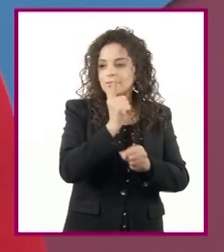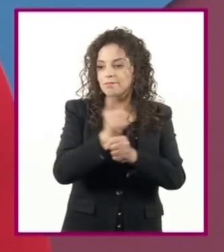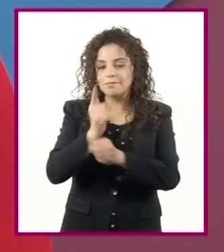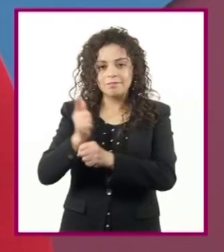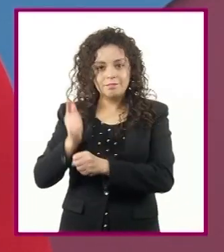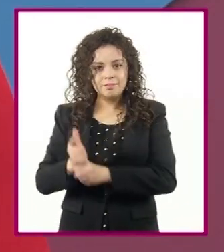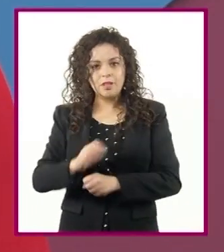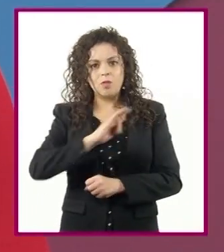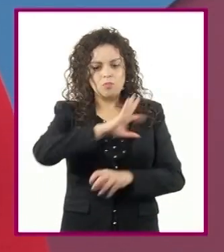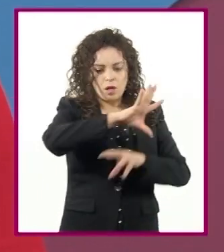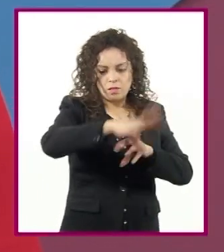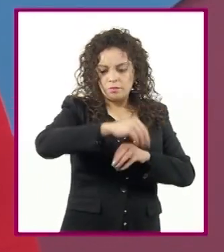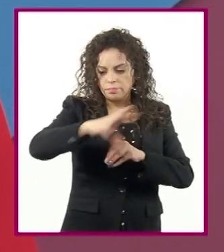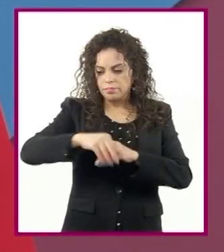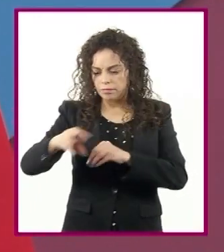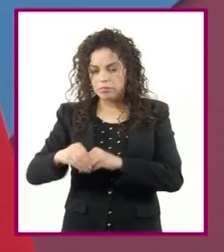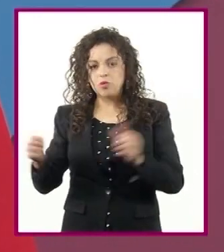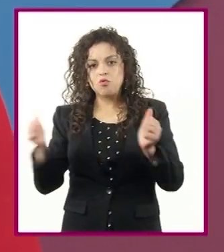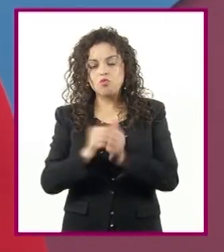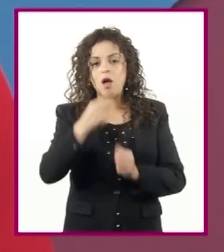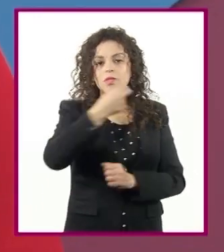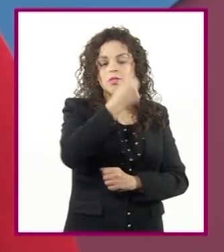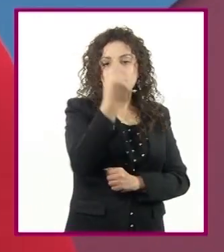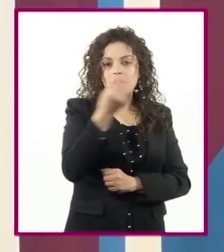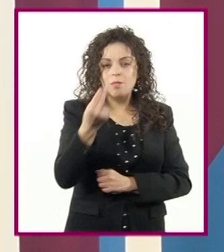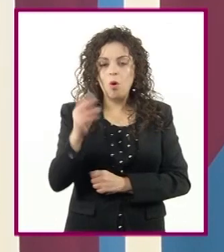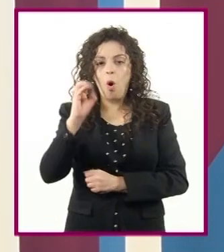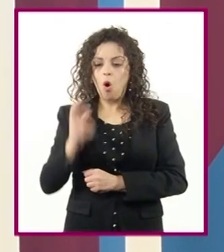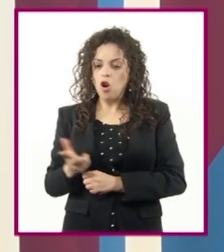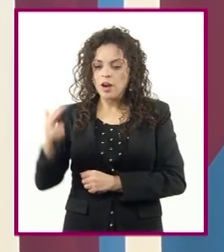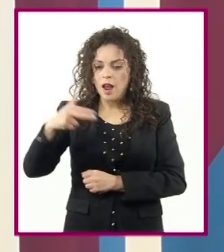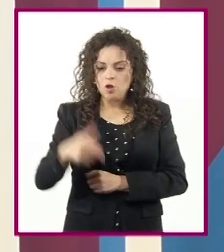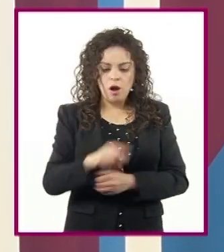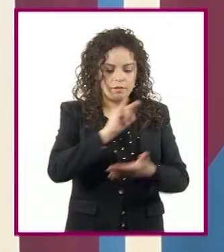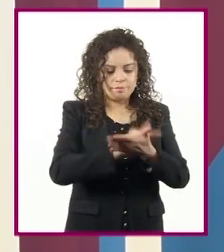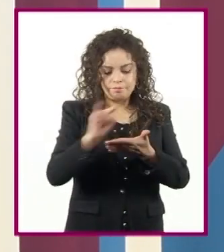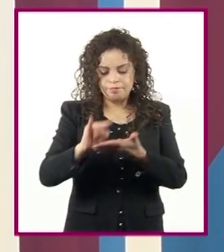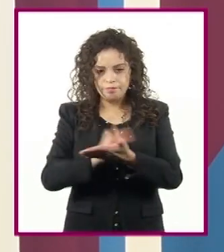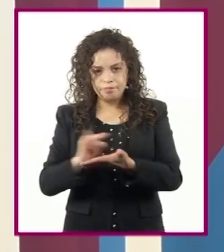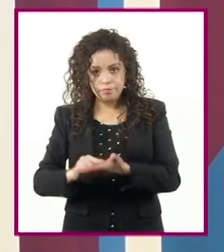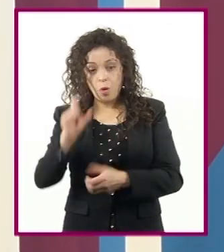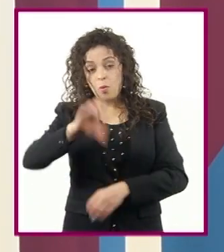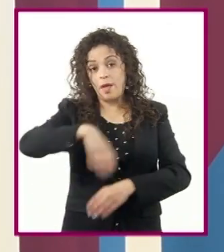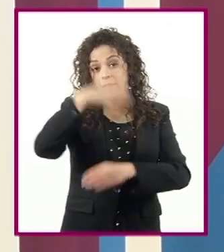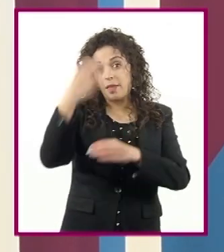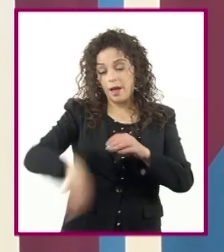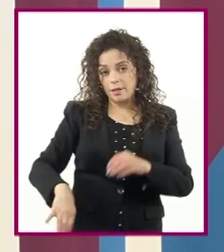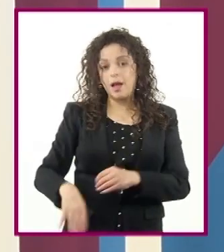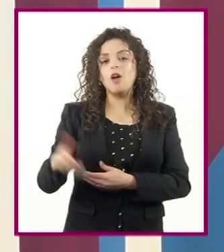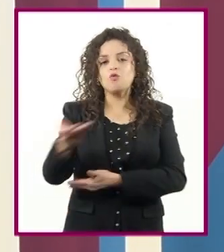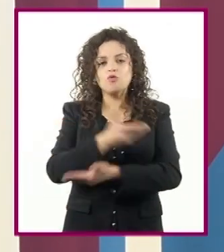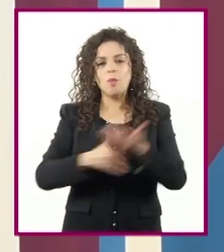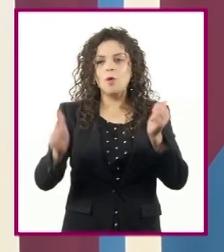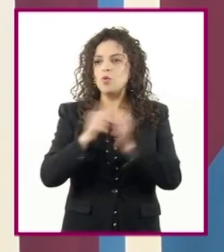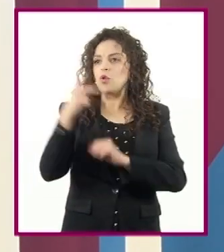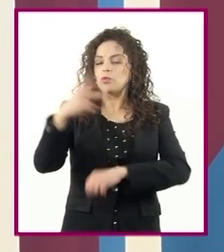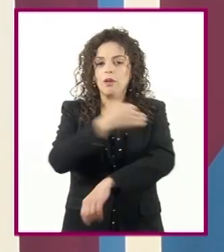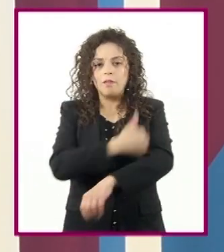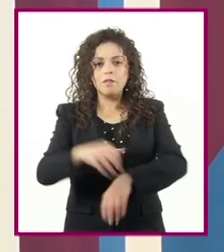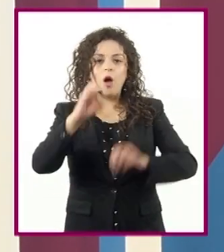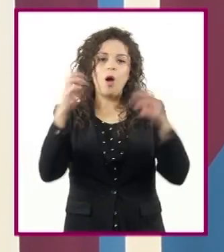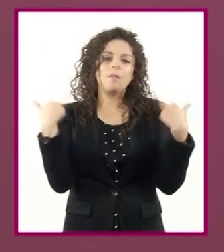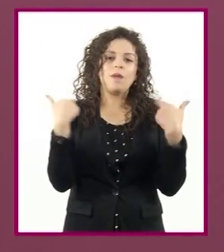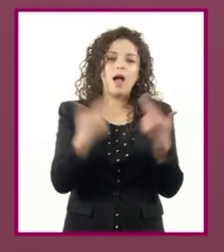Pueden complementar haciendo dibujos o pegando recortes y al terminar, compártanlos con su familia y